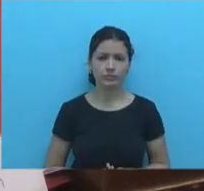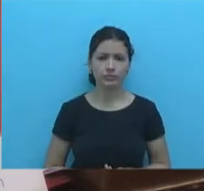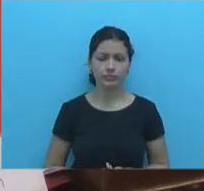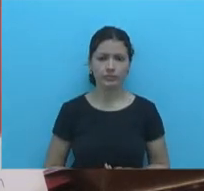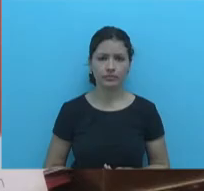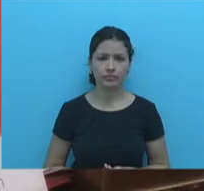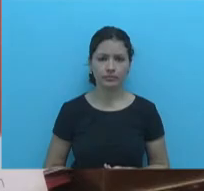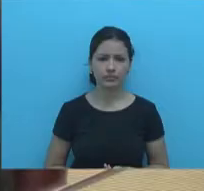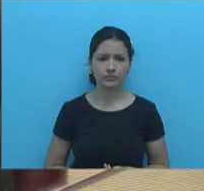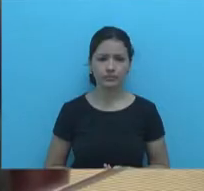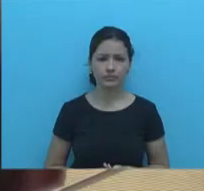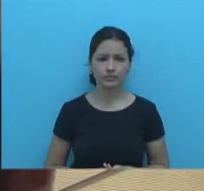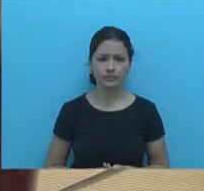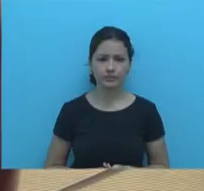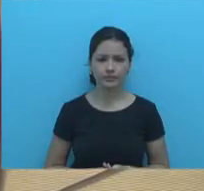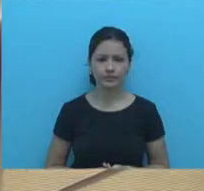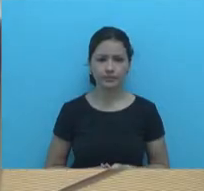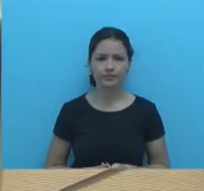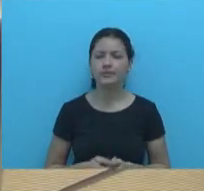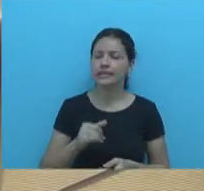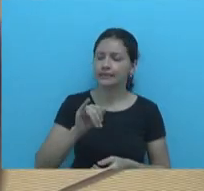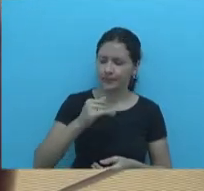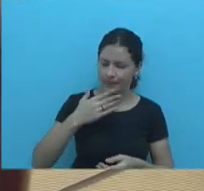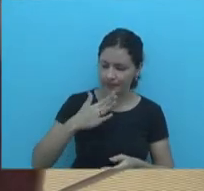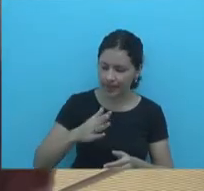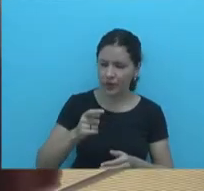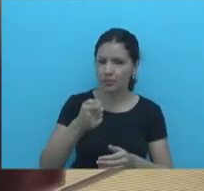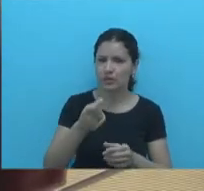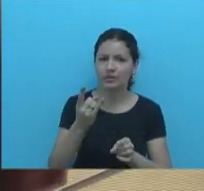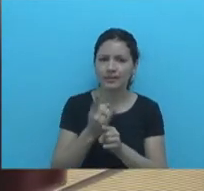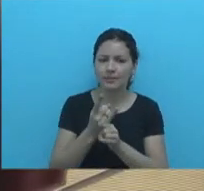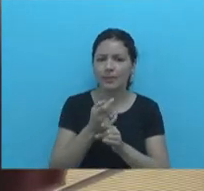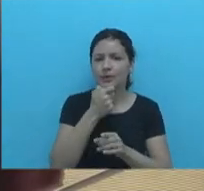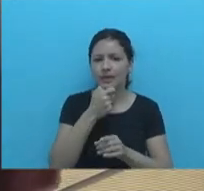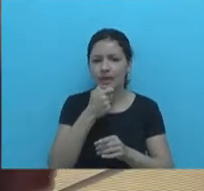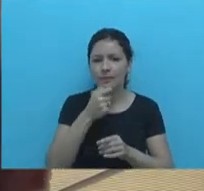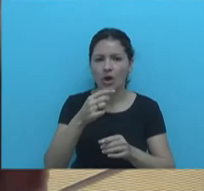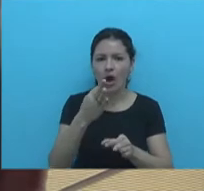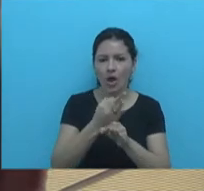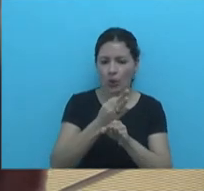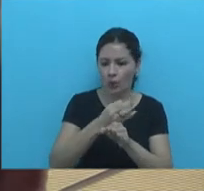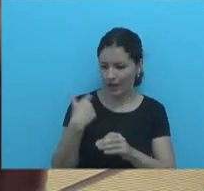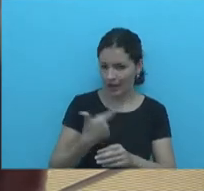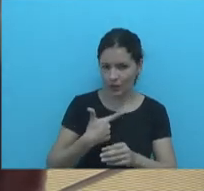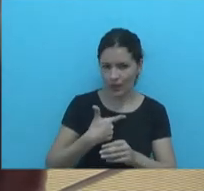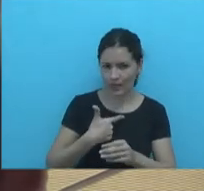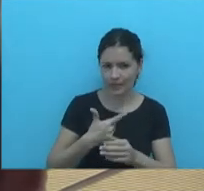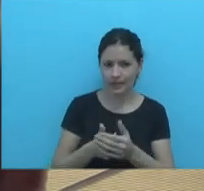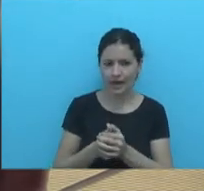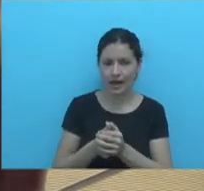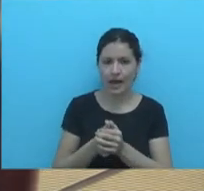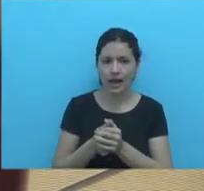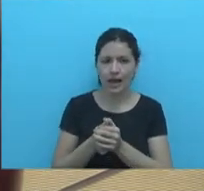Sí, diputado. Sí, pero en ese caso siempre habría que disponer de, por ejemplo, nuestra escuela dispone de una